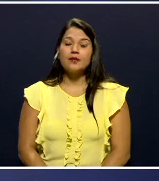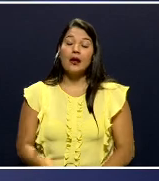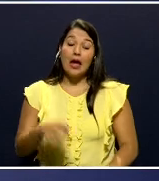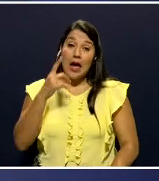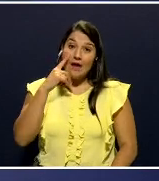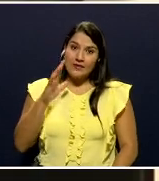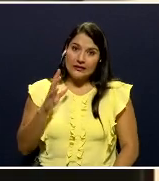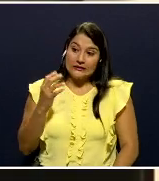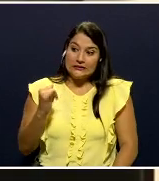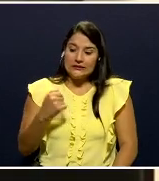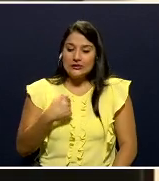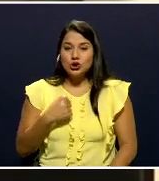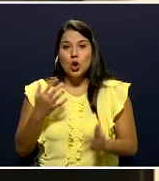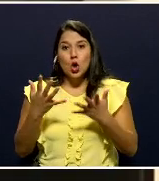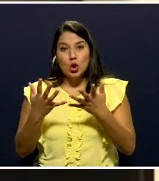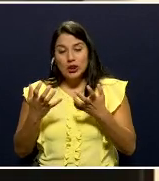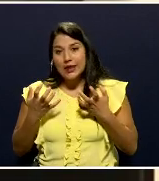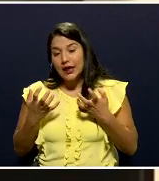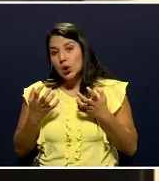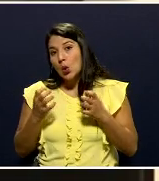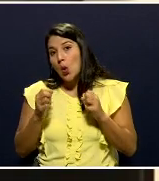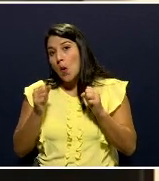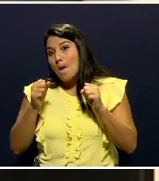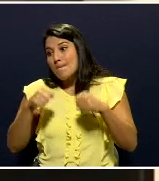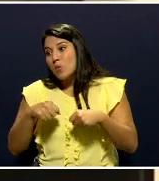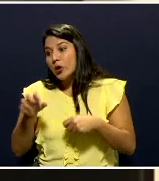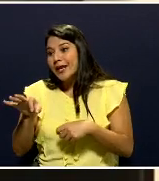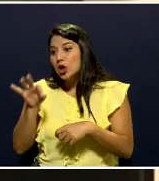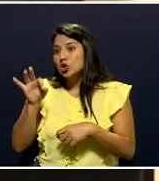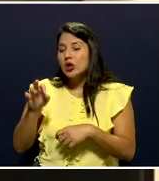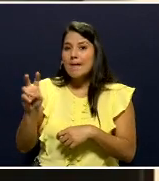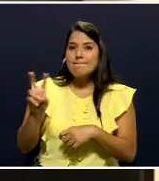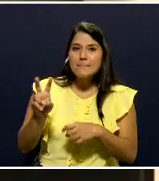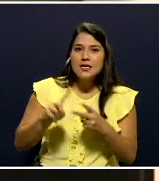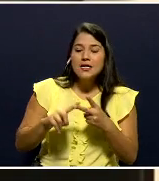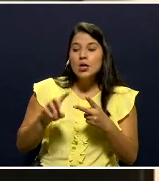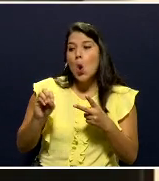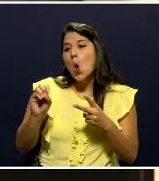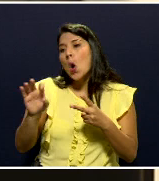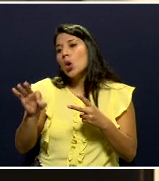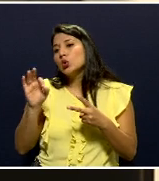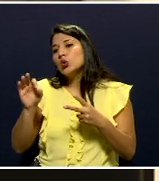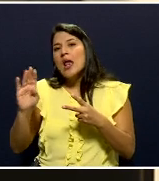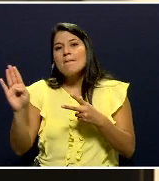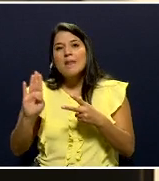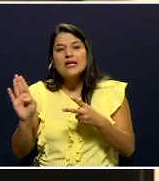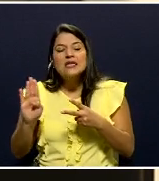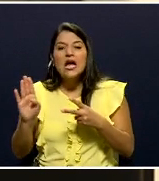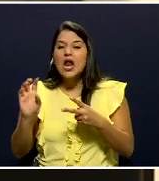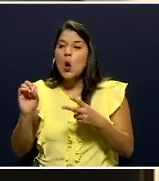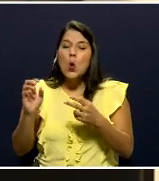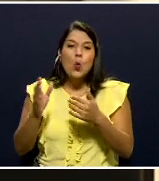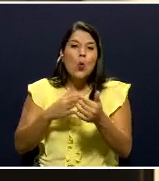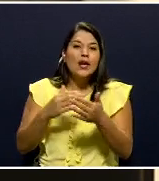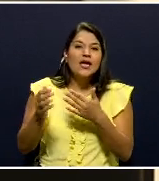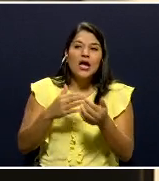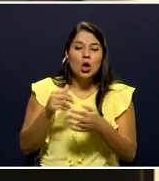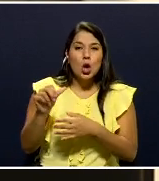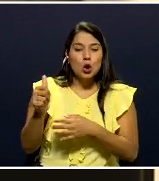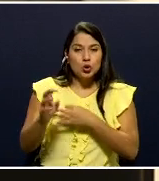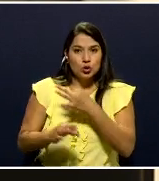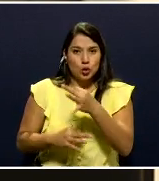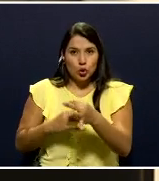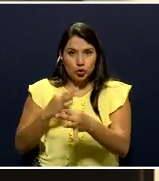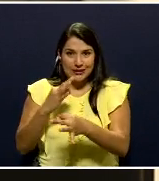Vamos a ver, si yo quisiera encontrar un virus o una bacteria o cualquier otro tipo de microorganismo para usar